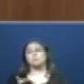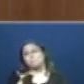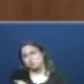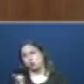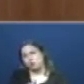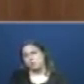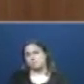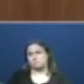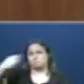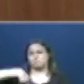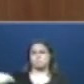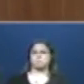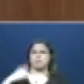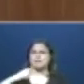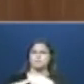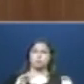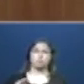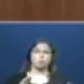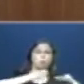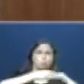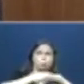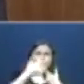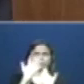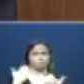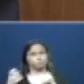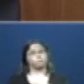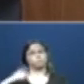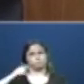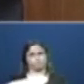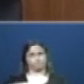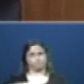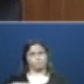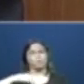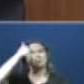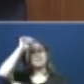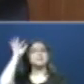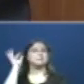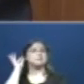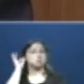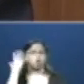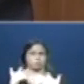la participación de los grupos parlamentarios señoras y señores